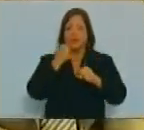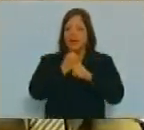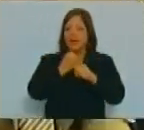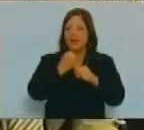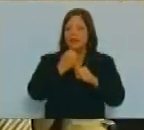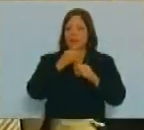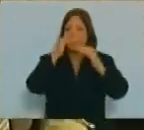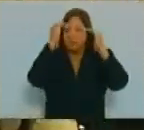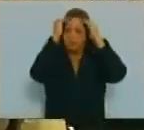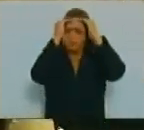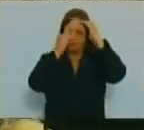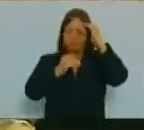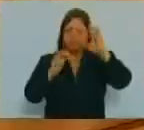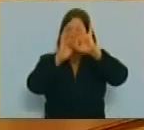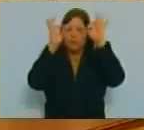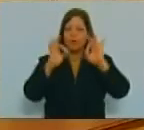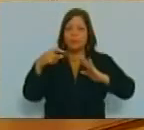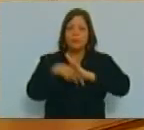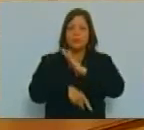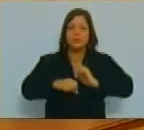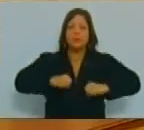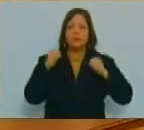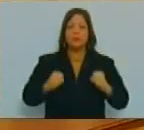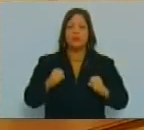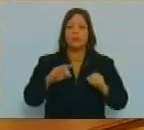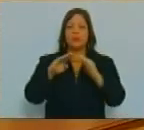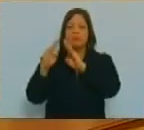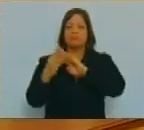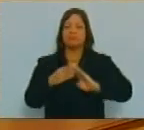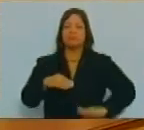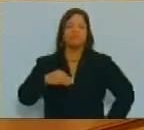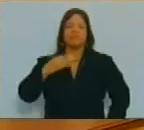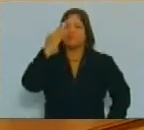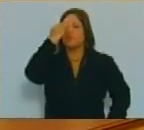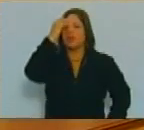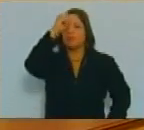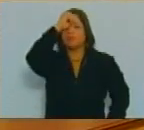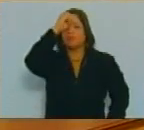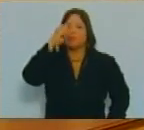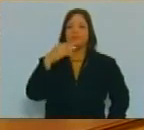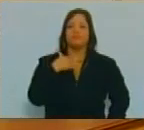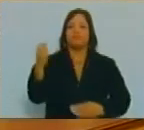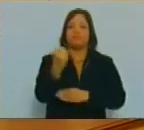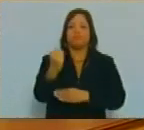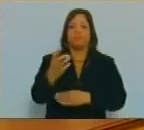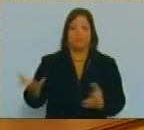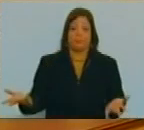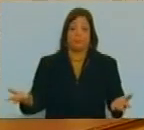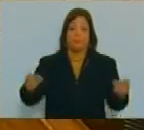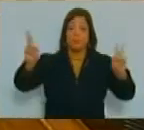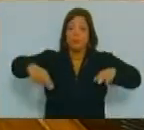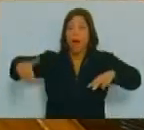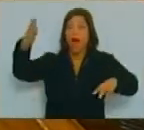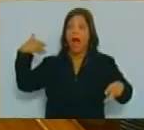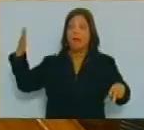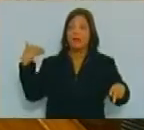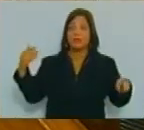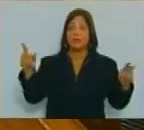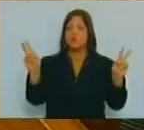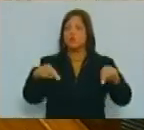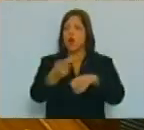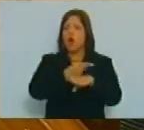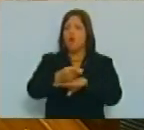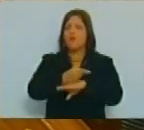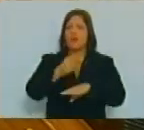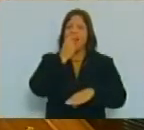estructural sobre el tema de seguridad ciudadana está fuera de contexto antes en ningún otro gobierno